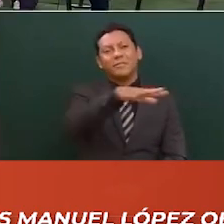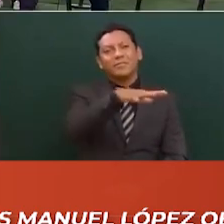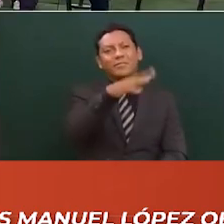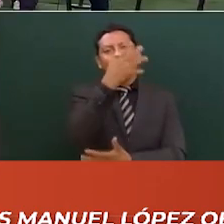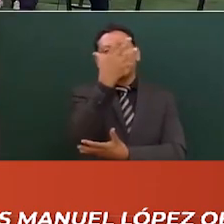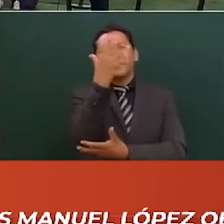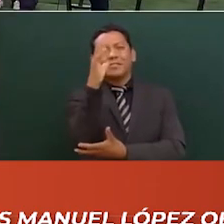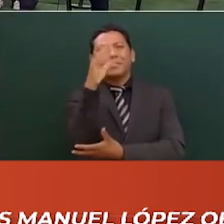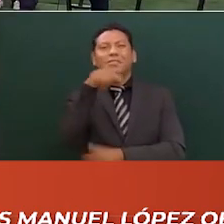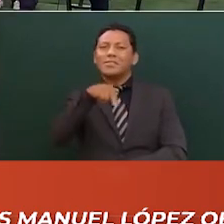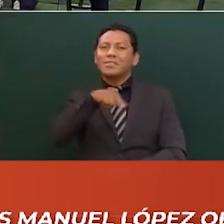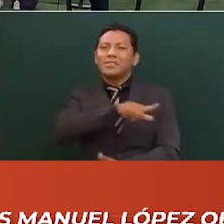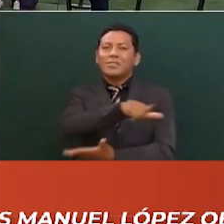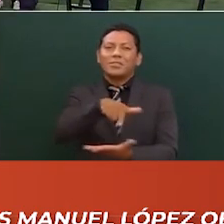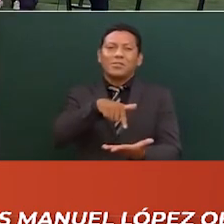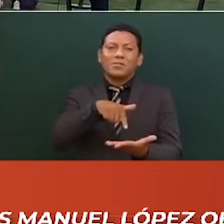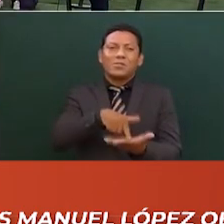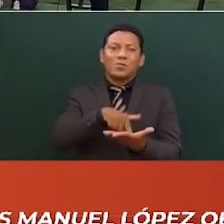este lugar.